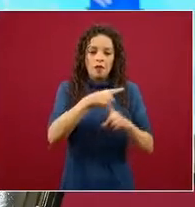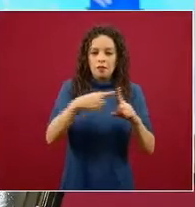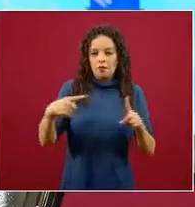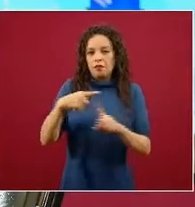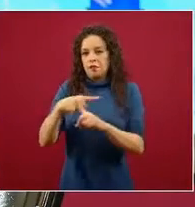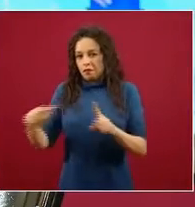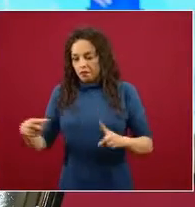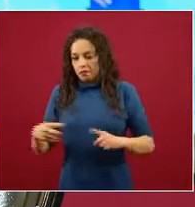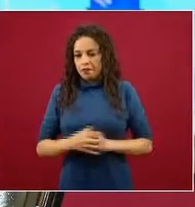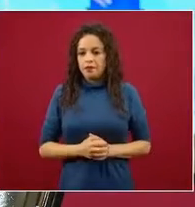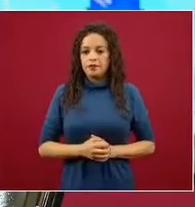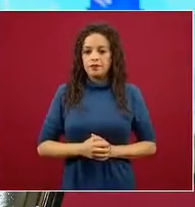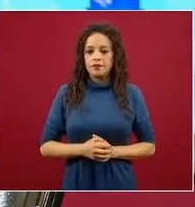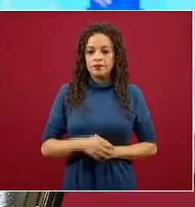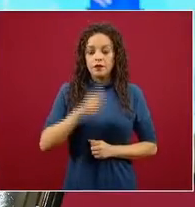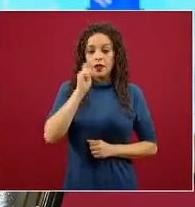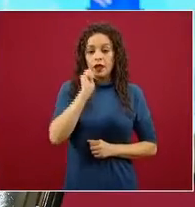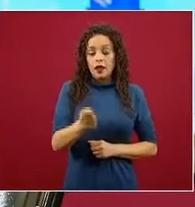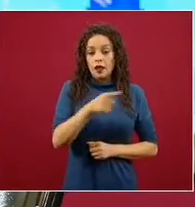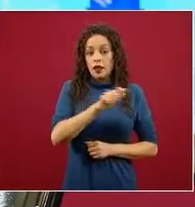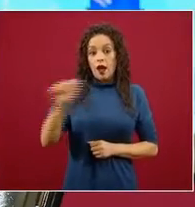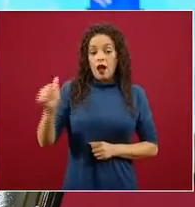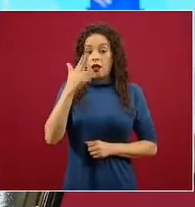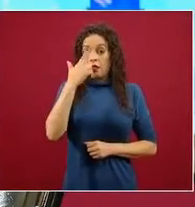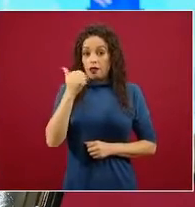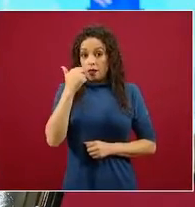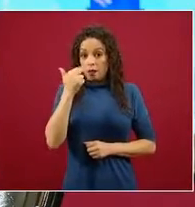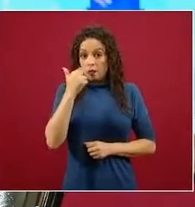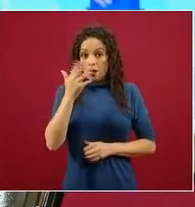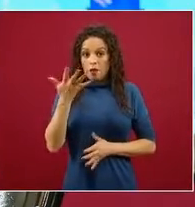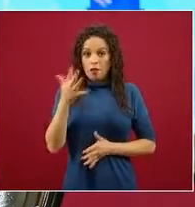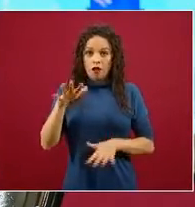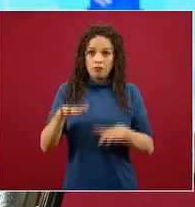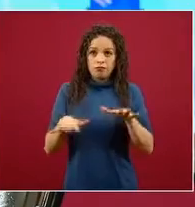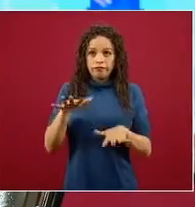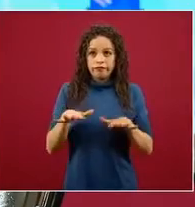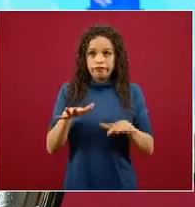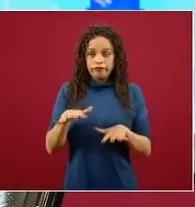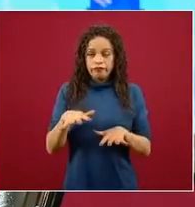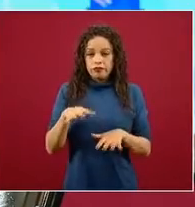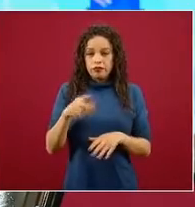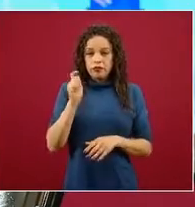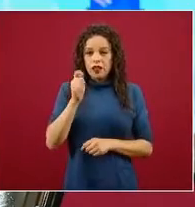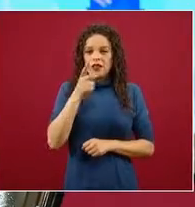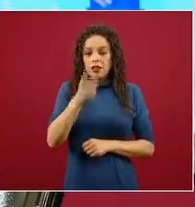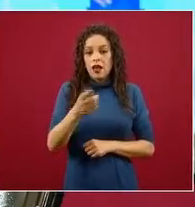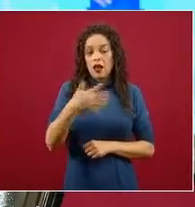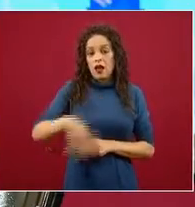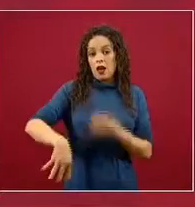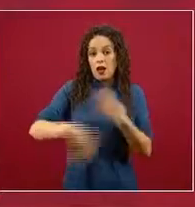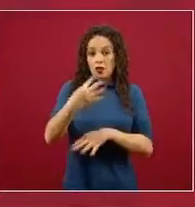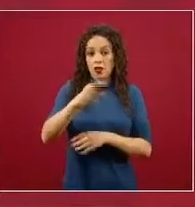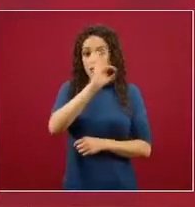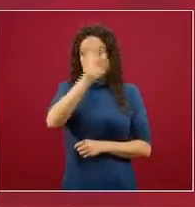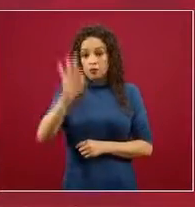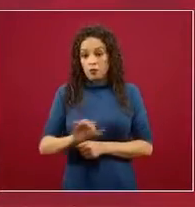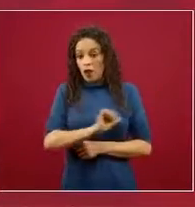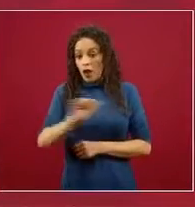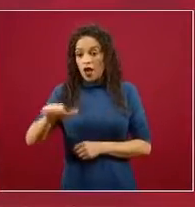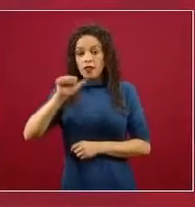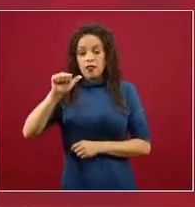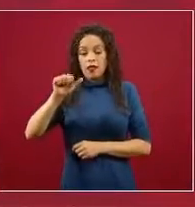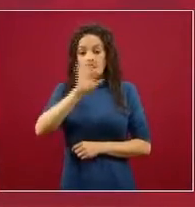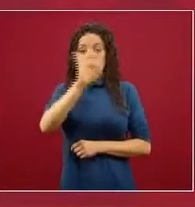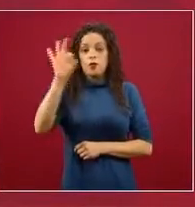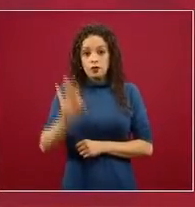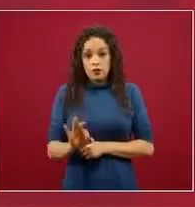La frecuencia de diabetes o la prevalencia de diabetes se ha estimado en cerca de 14%, 14 a 16%. La